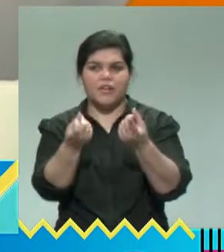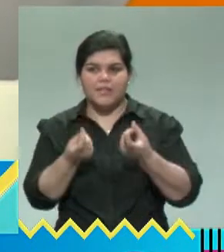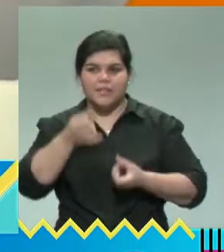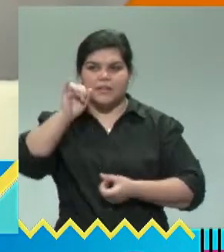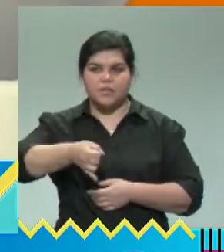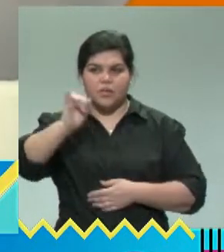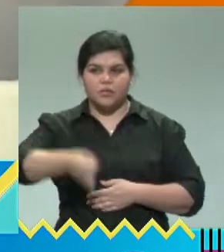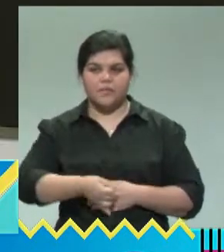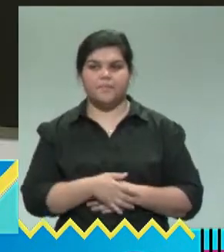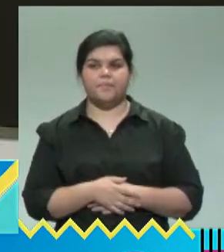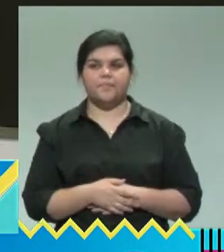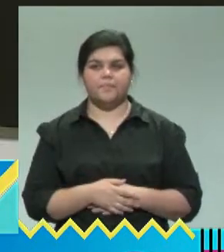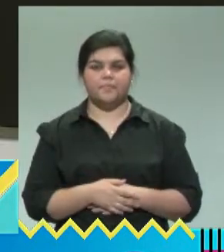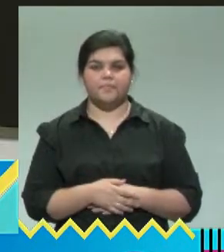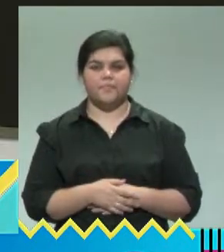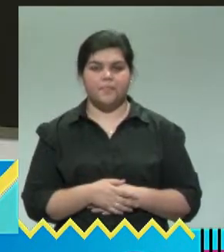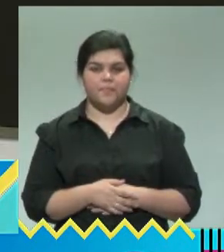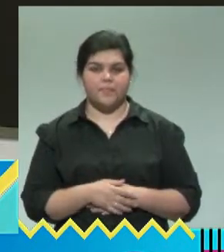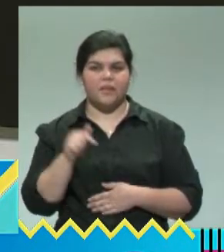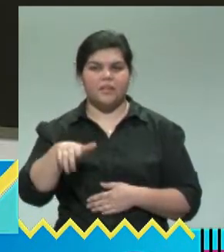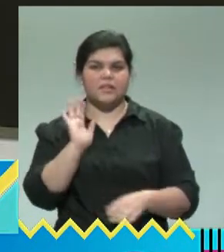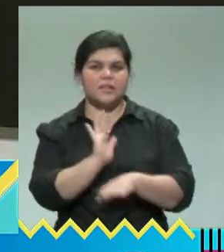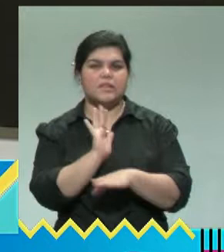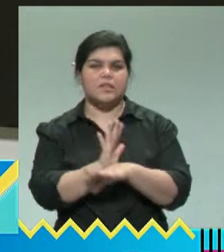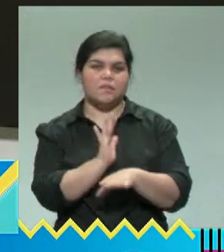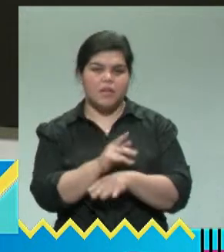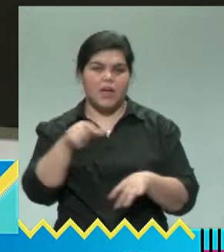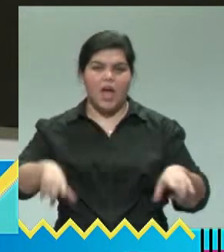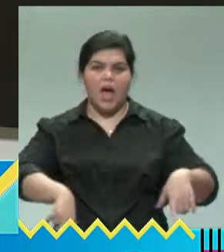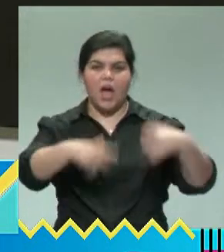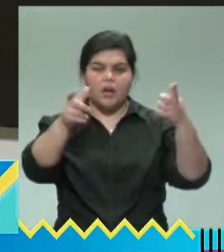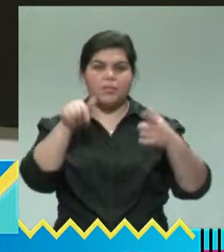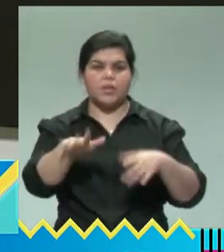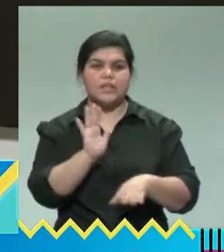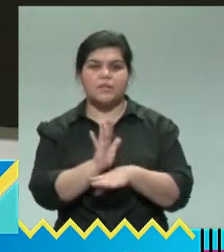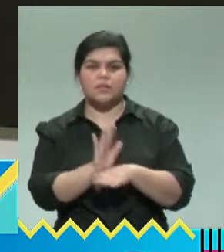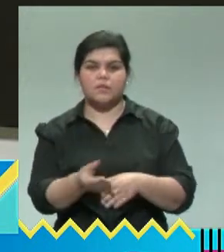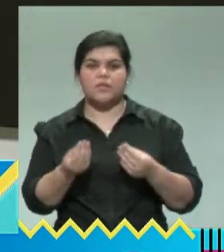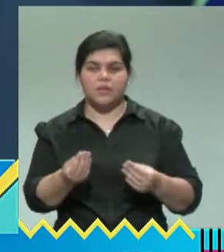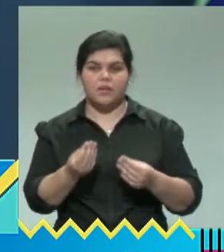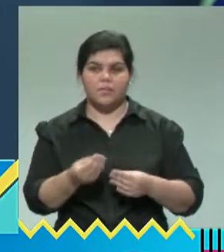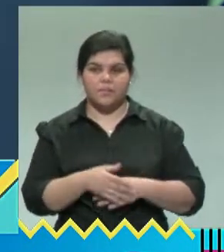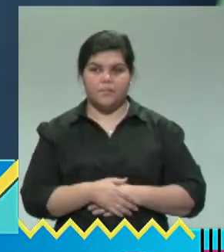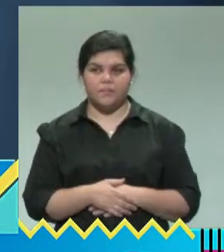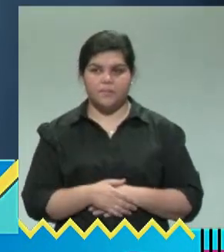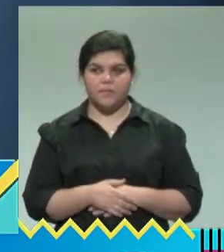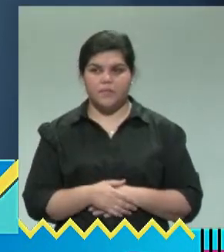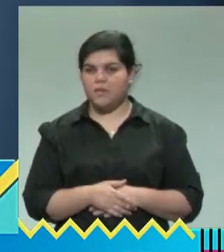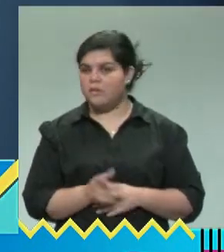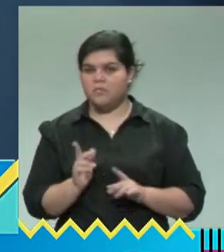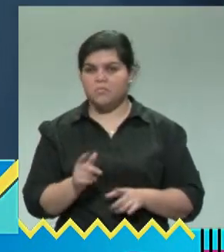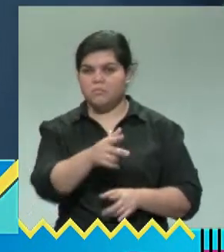oro. Bien. ¿Qué representa hoy ese recurso para la provincia de Mendoza? Bueno, yo tomo mucho de lo